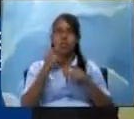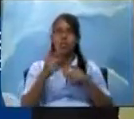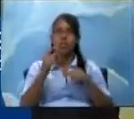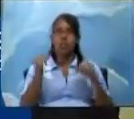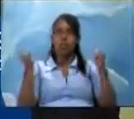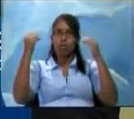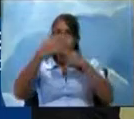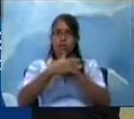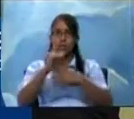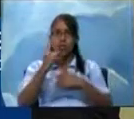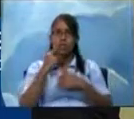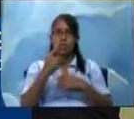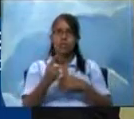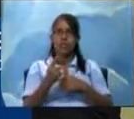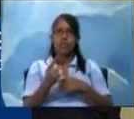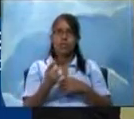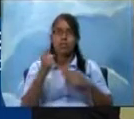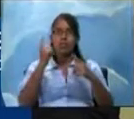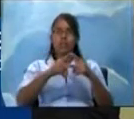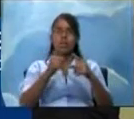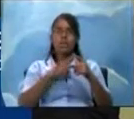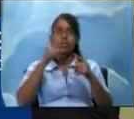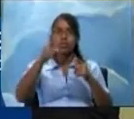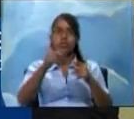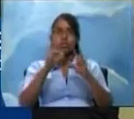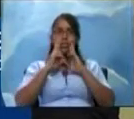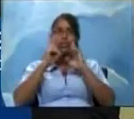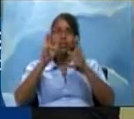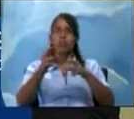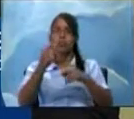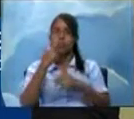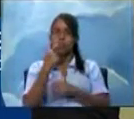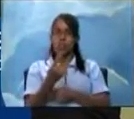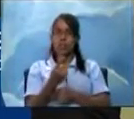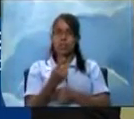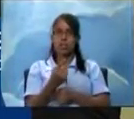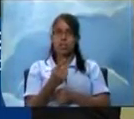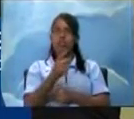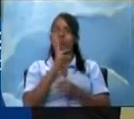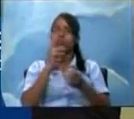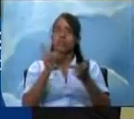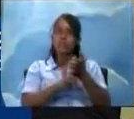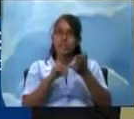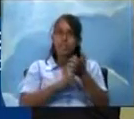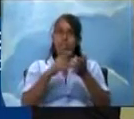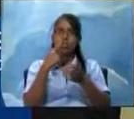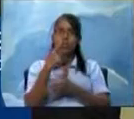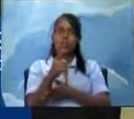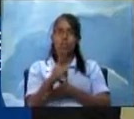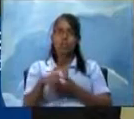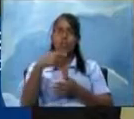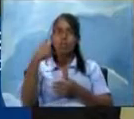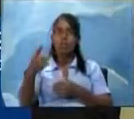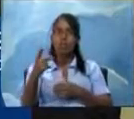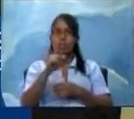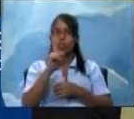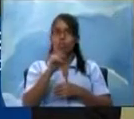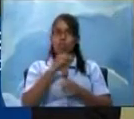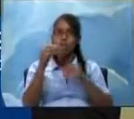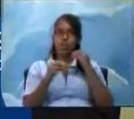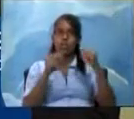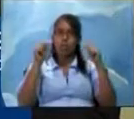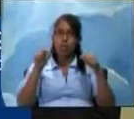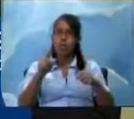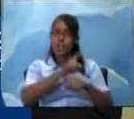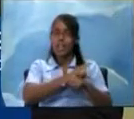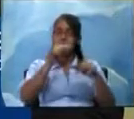Los va a confrontar diciéndole, entonces les responderá diciendo, de cierto digo que en cuanto no lo